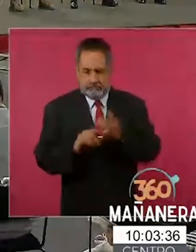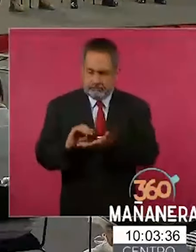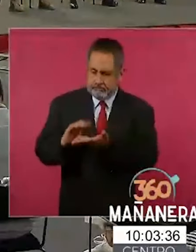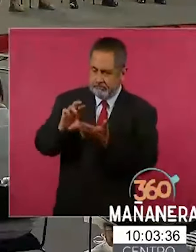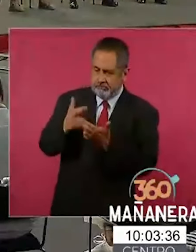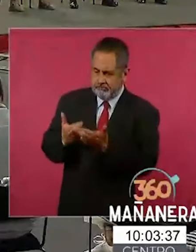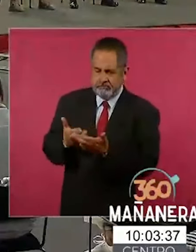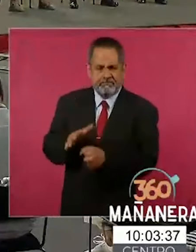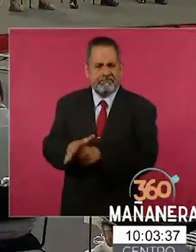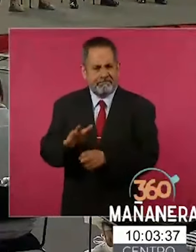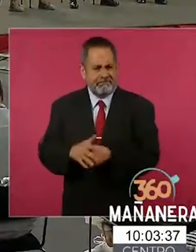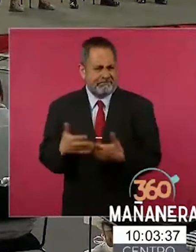Entonces estamos bien